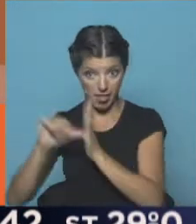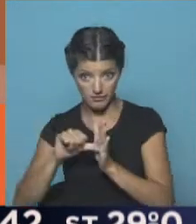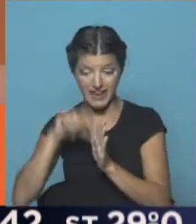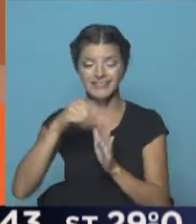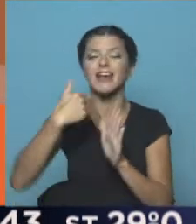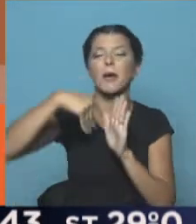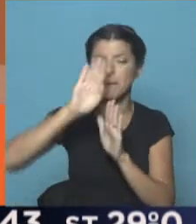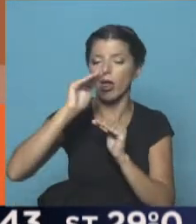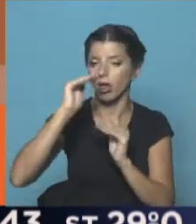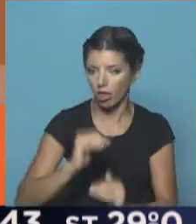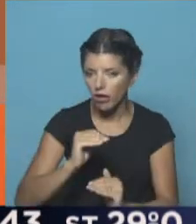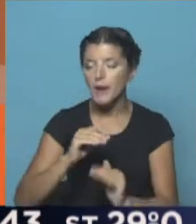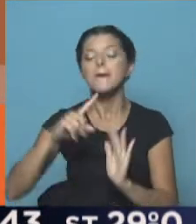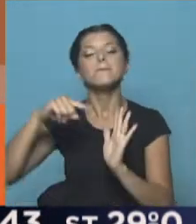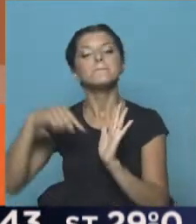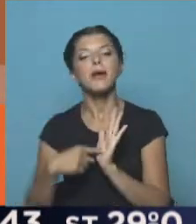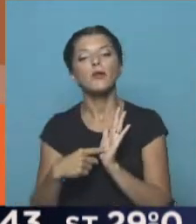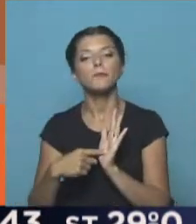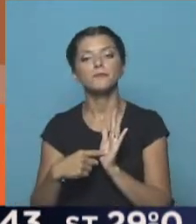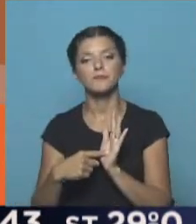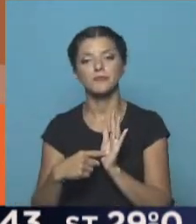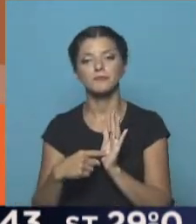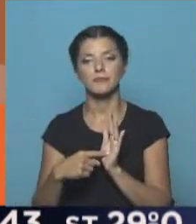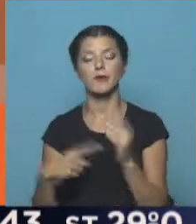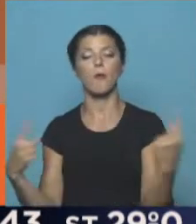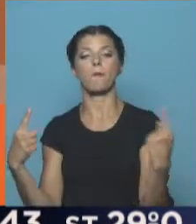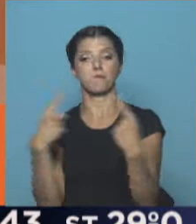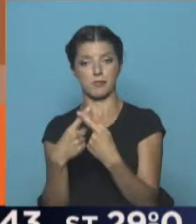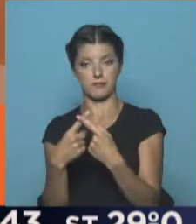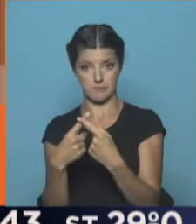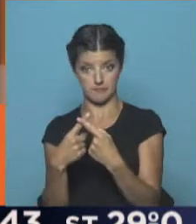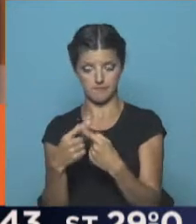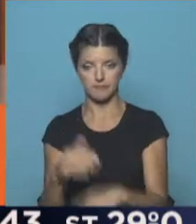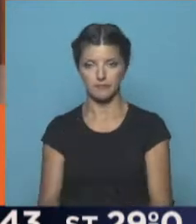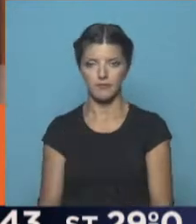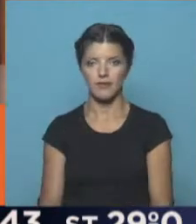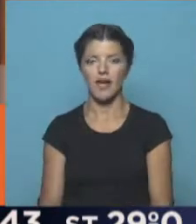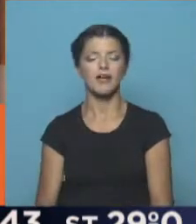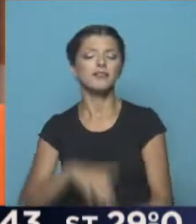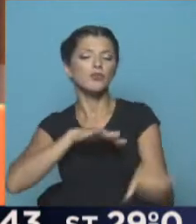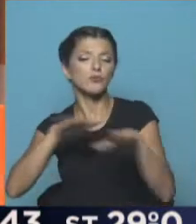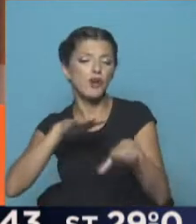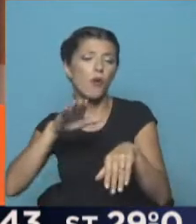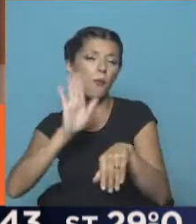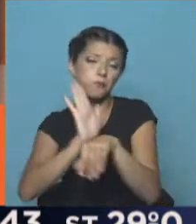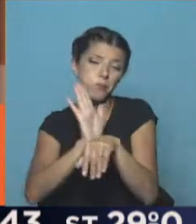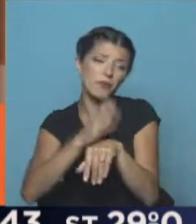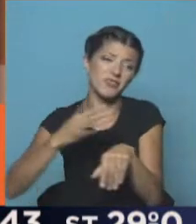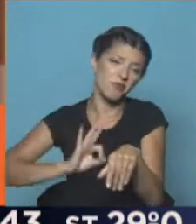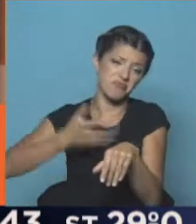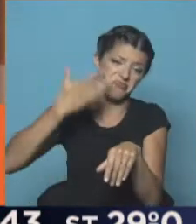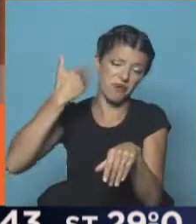digamos tiene una contradicción y entonces hay escenarios muy atrasados que en otros países también dan la